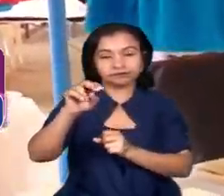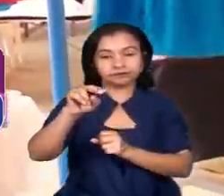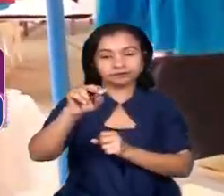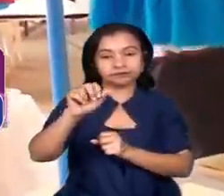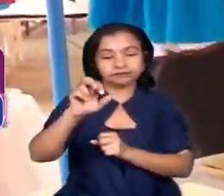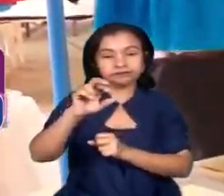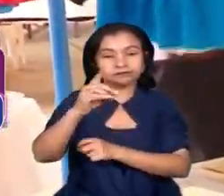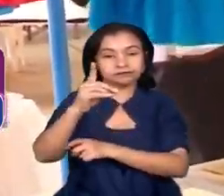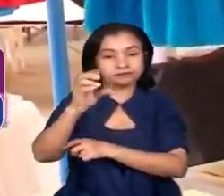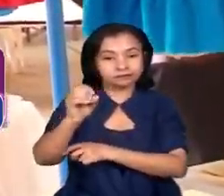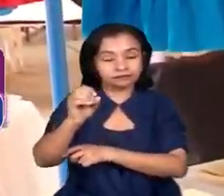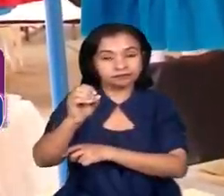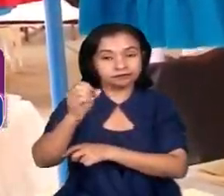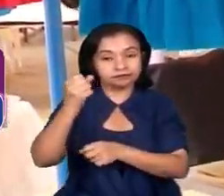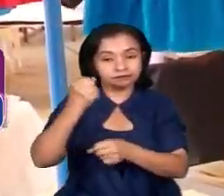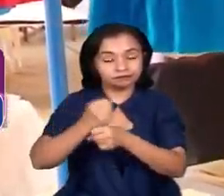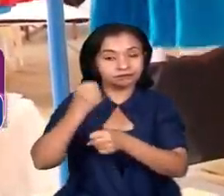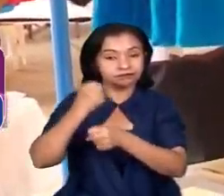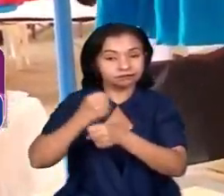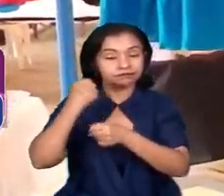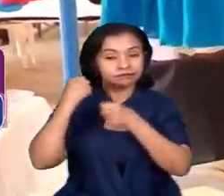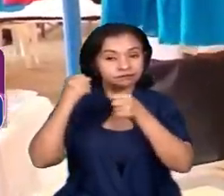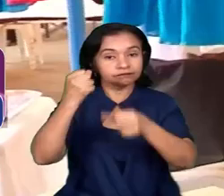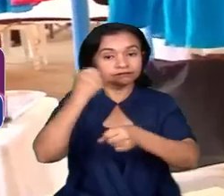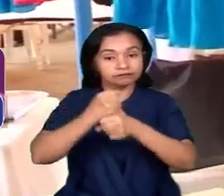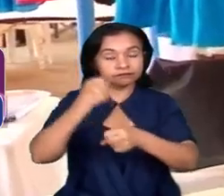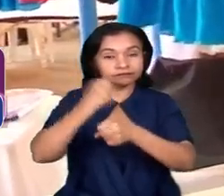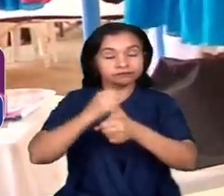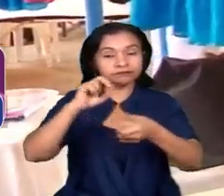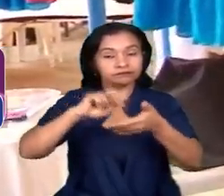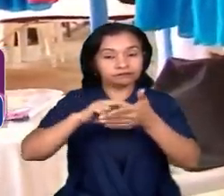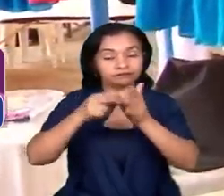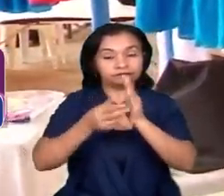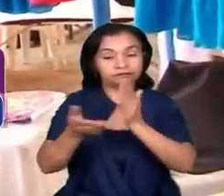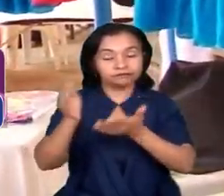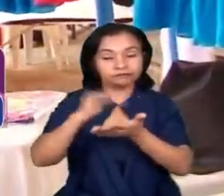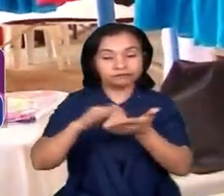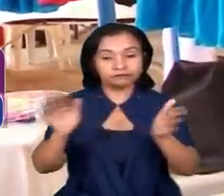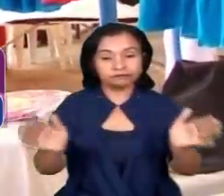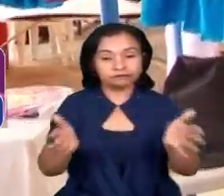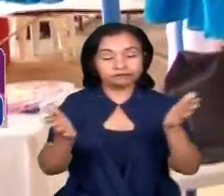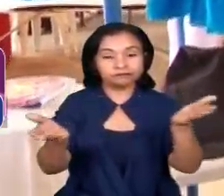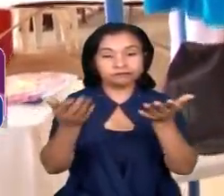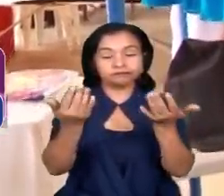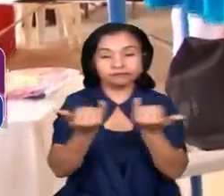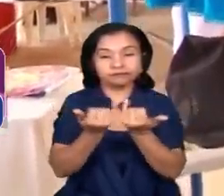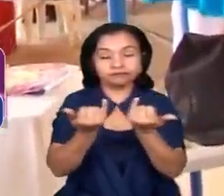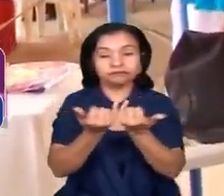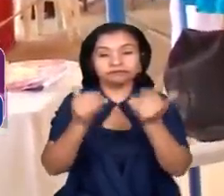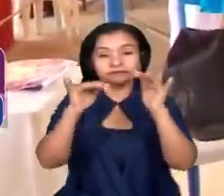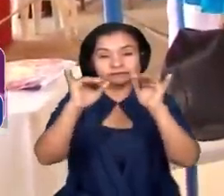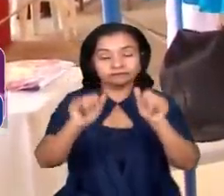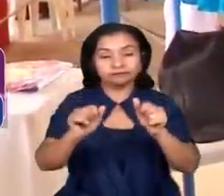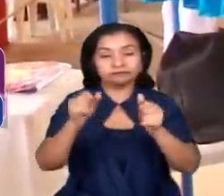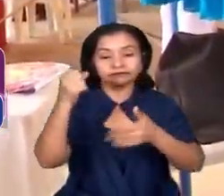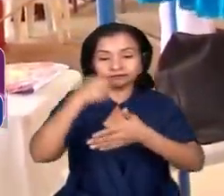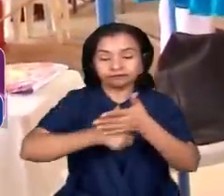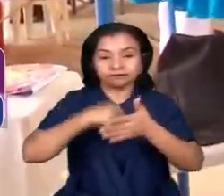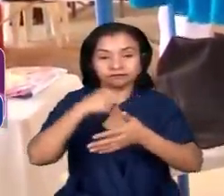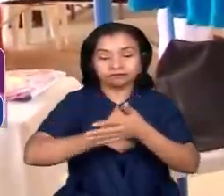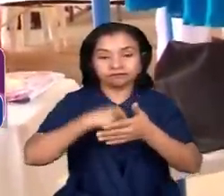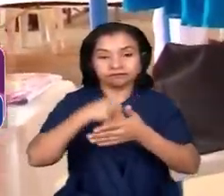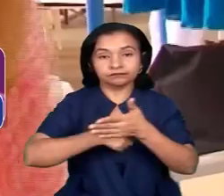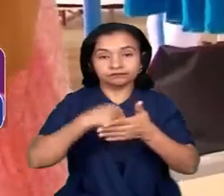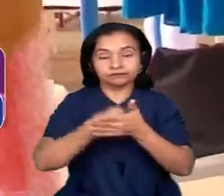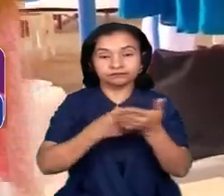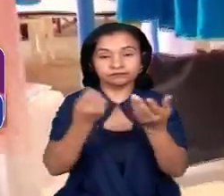un hombre que ha venido trabajando en ese concepto de reactivación, que ya no me gusta esa palabra porque ya estamos fortaleciendo lo que